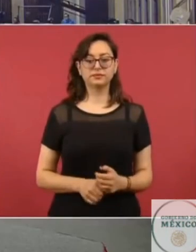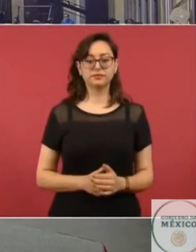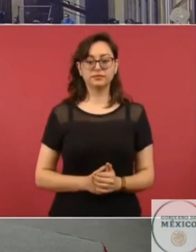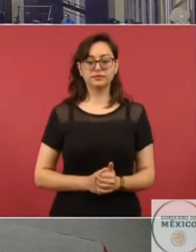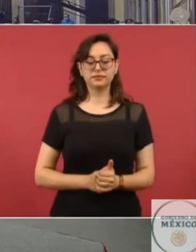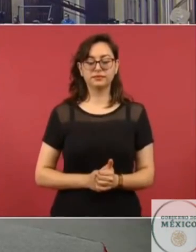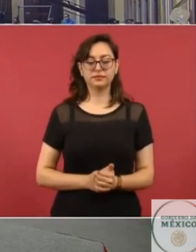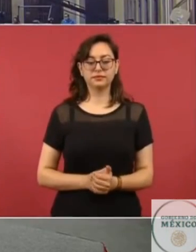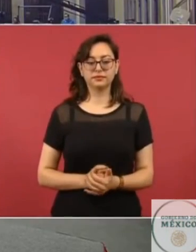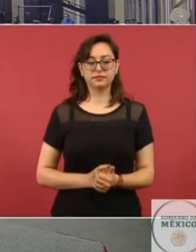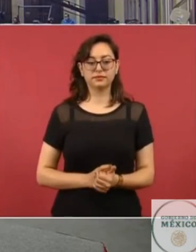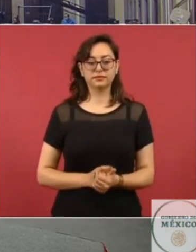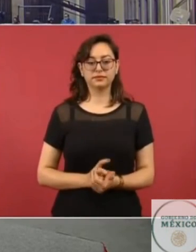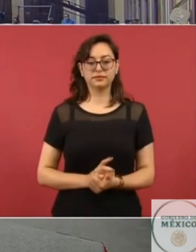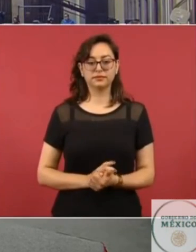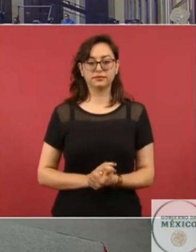Esto es para que